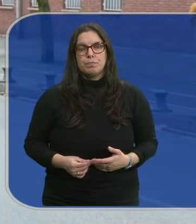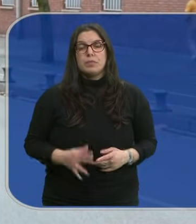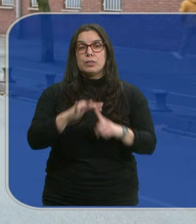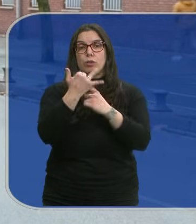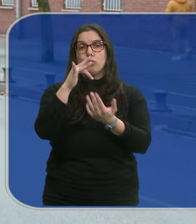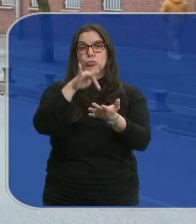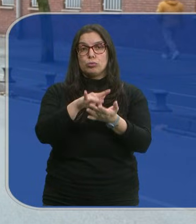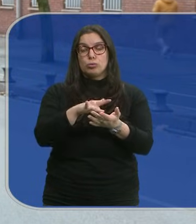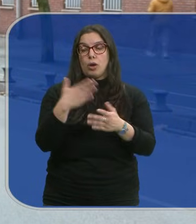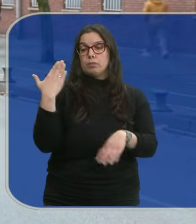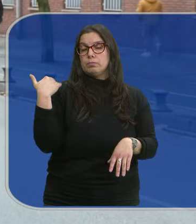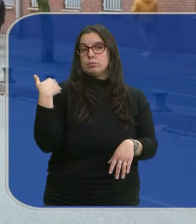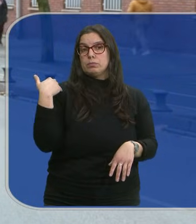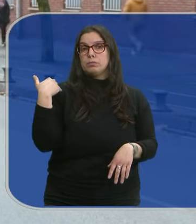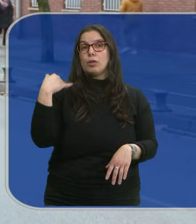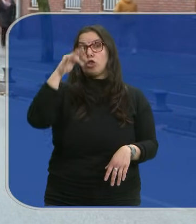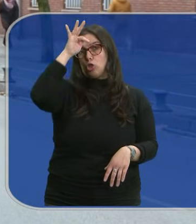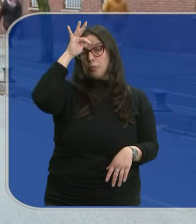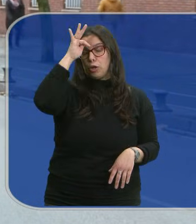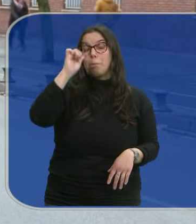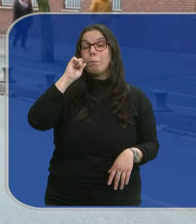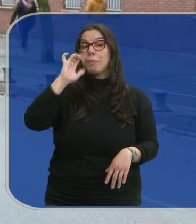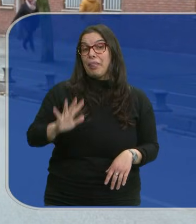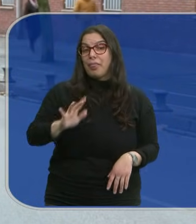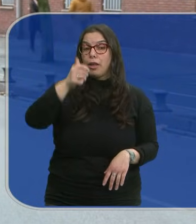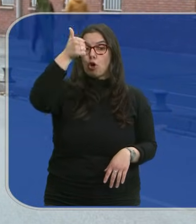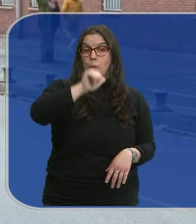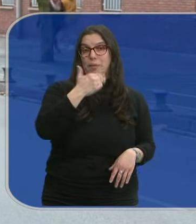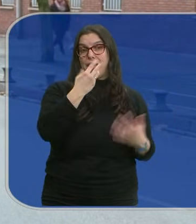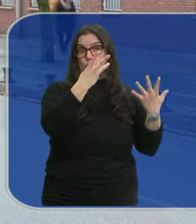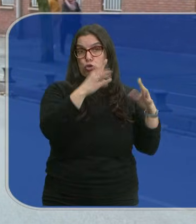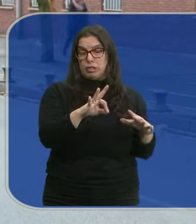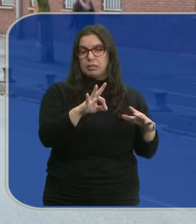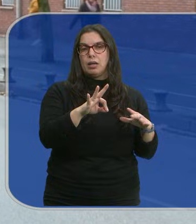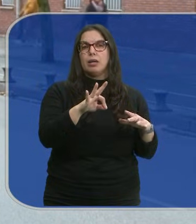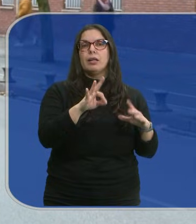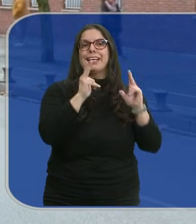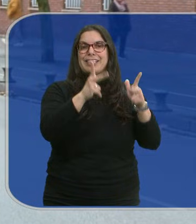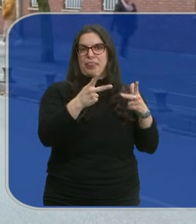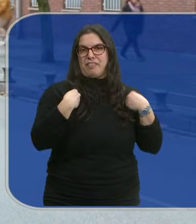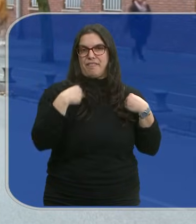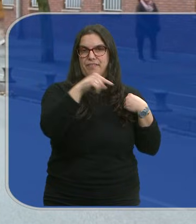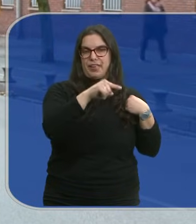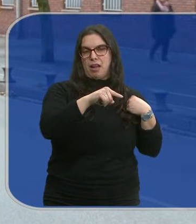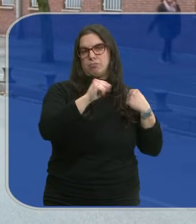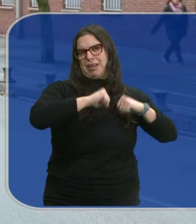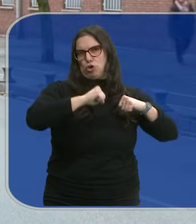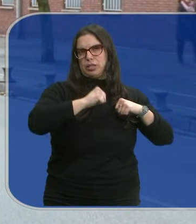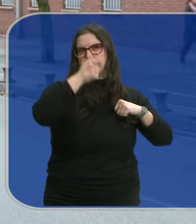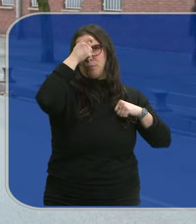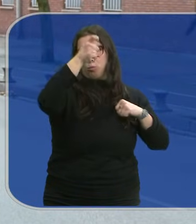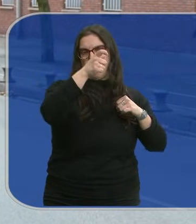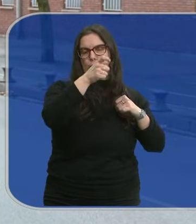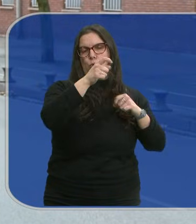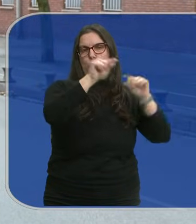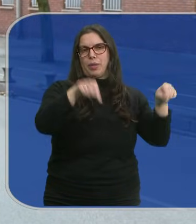Los hechos se produjeron este pasado domingo. Presuntamente un octogenario, un usuario de la residencia de mayores del municipio leonés